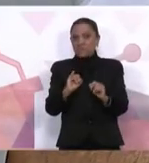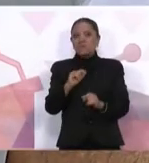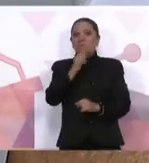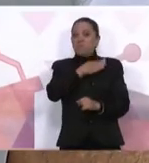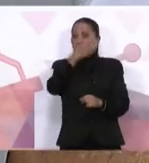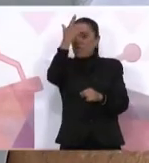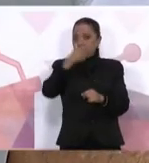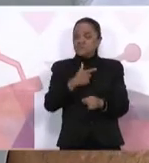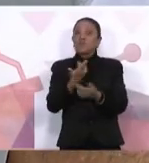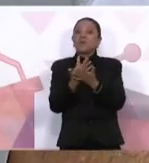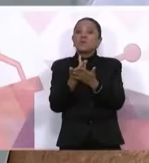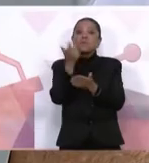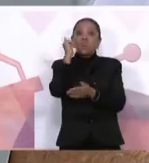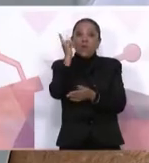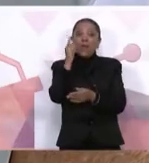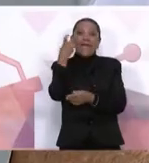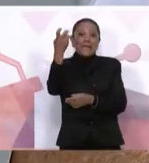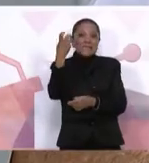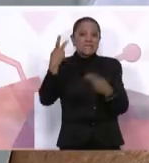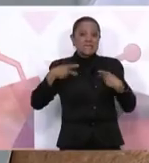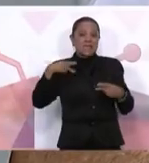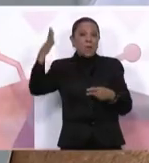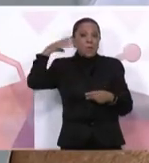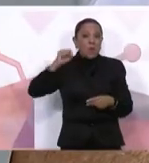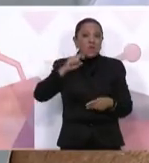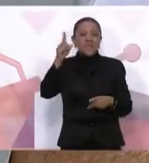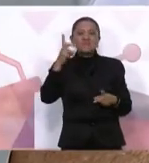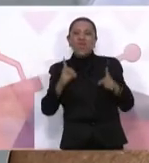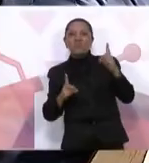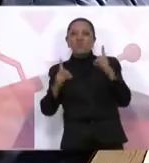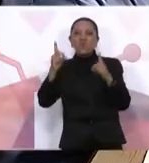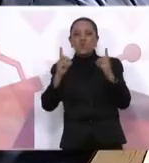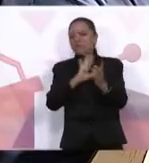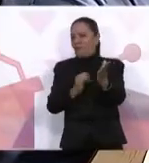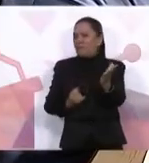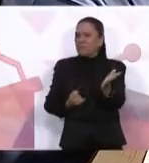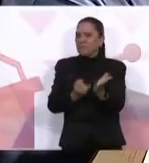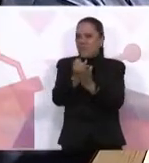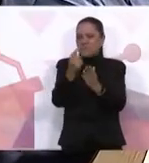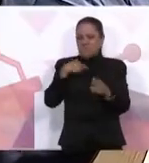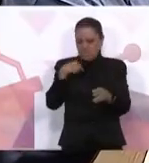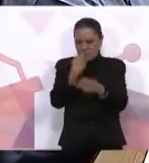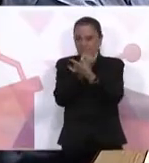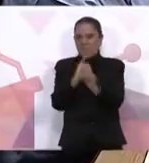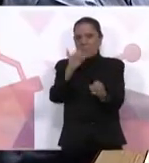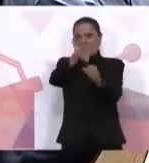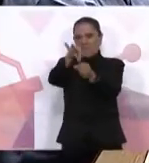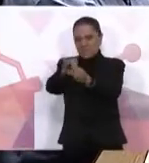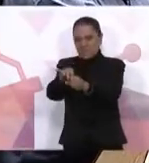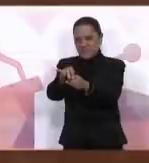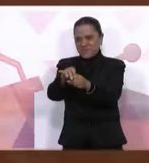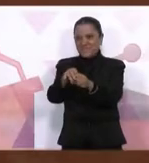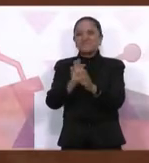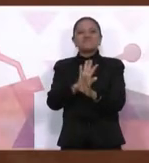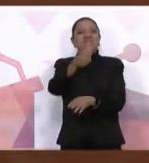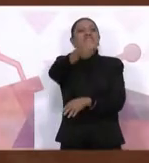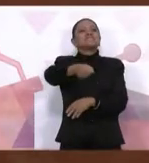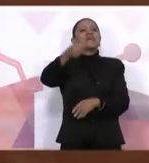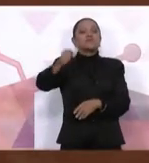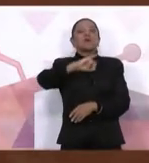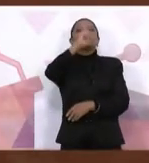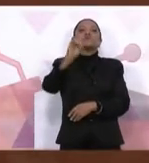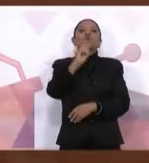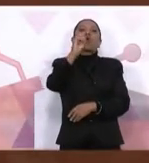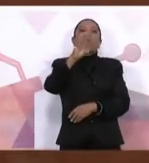indecisos definan su voto por el independiente bien y también saludamos a jorge meade ocaranza del partido